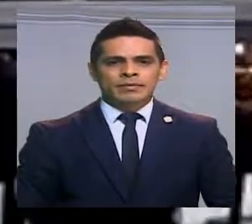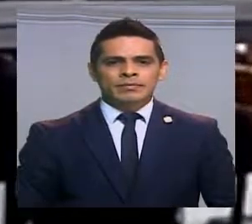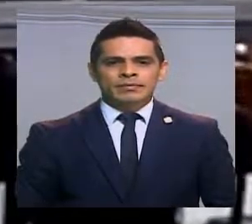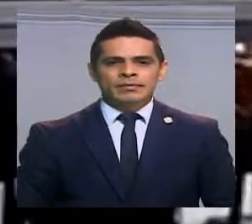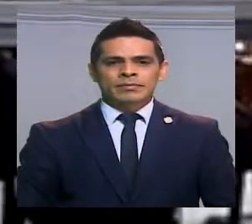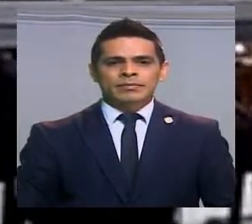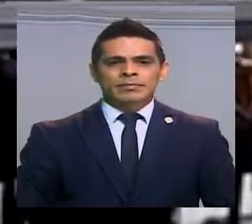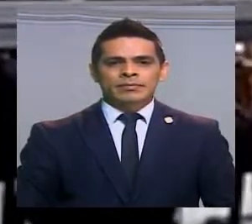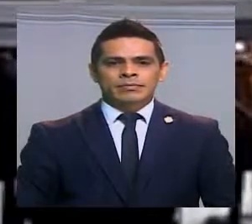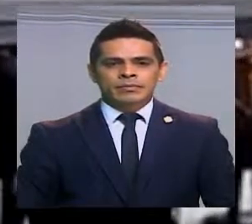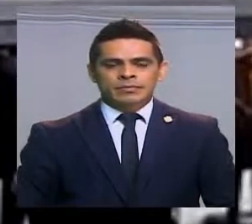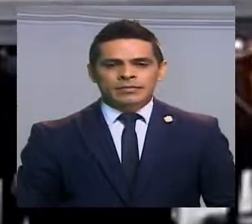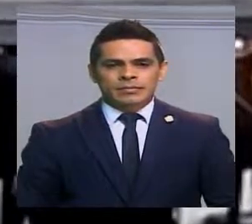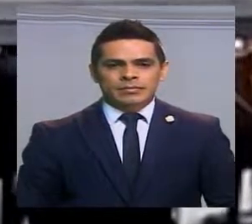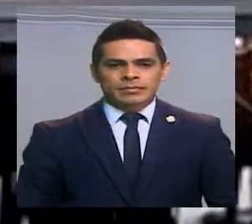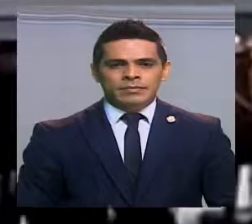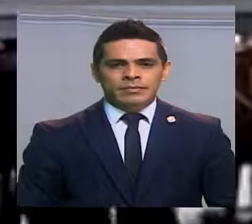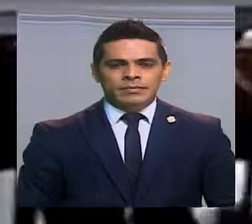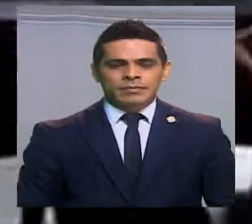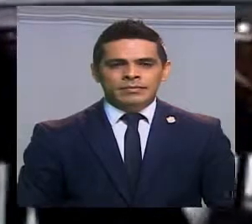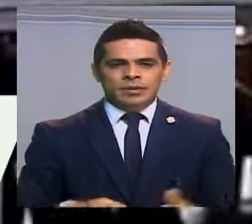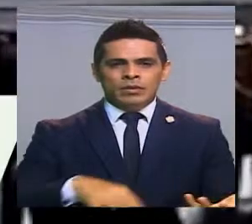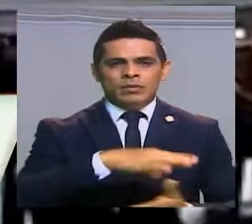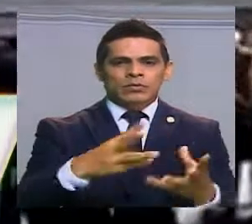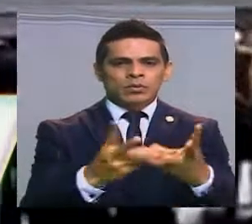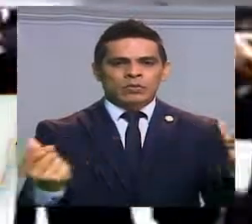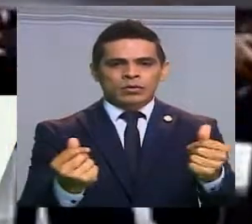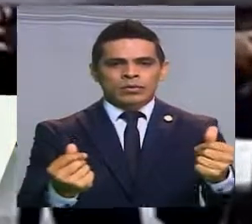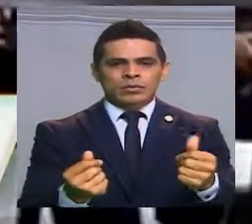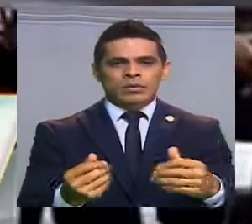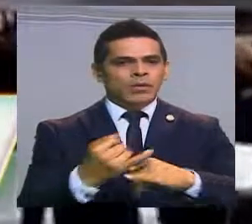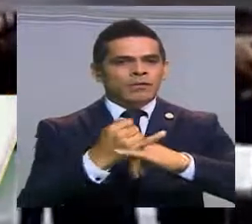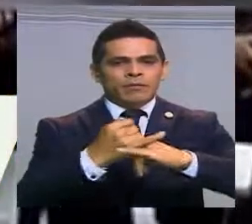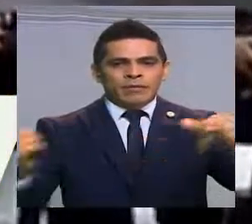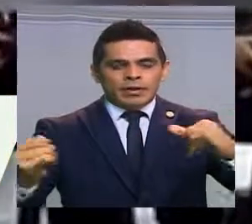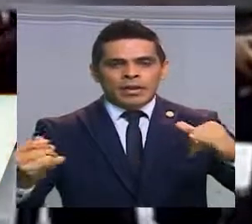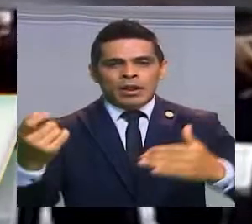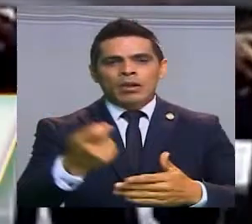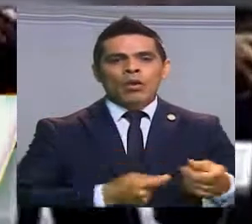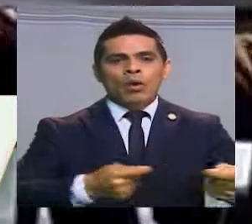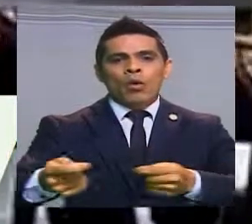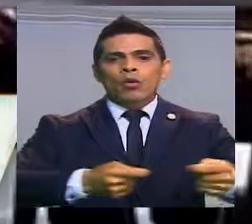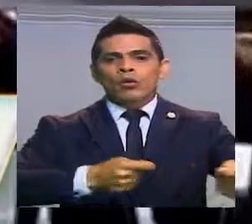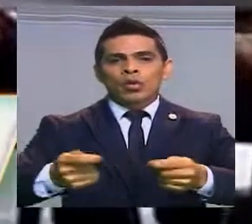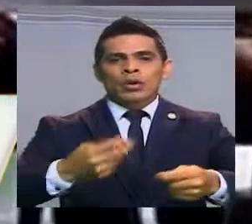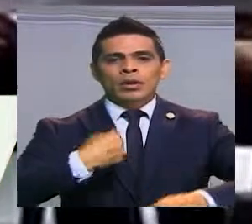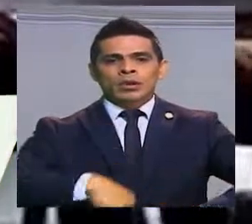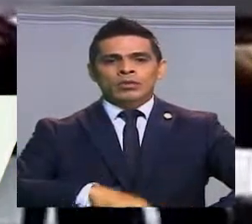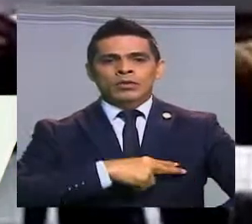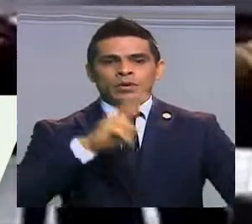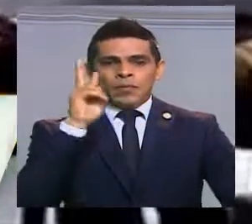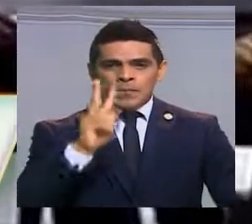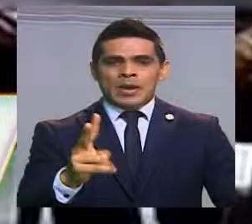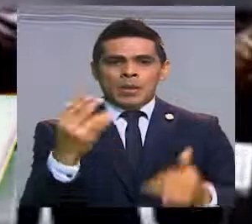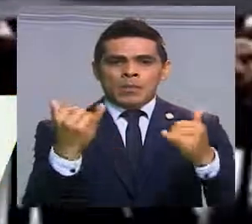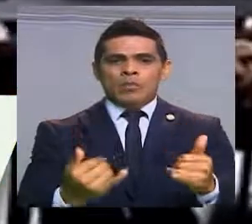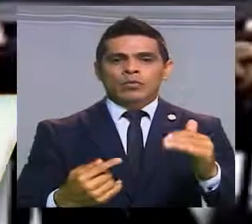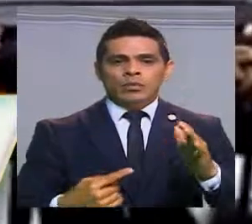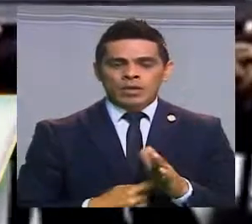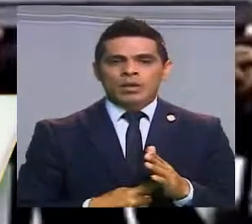Soluciones, muy clara y muy franca, desmantelar los controles. Desmantelar los controles para que veamos efectos absolutamente